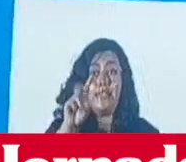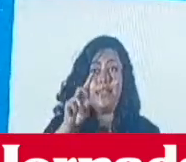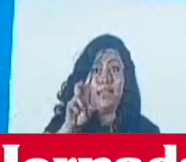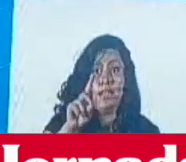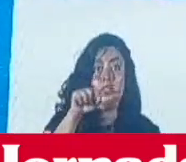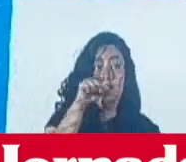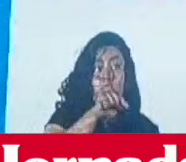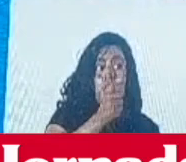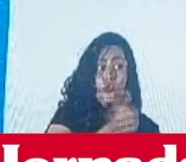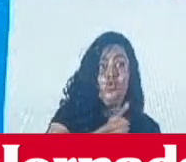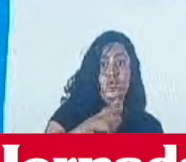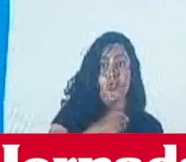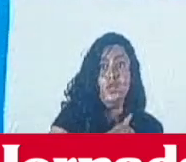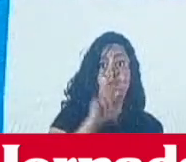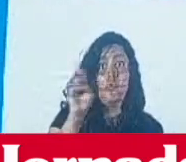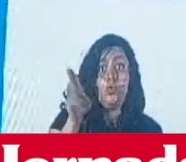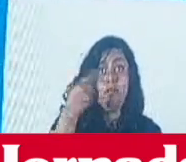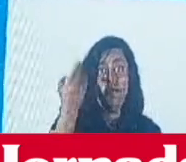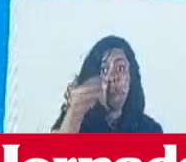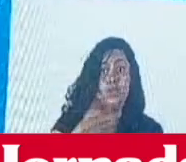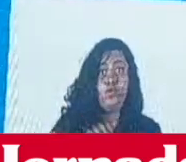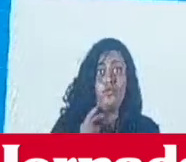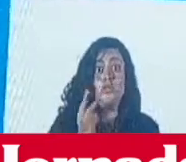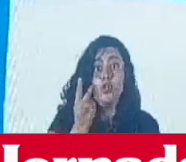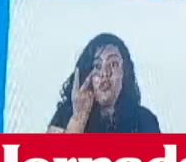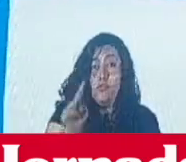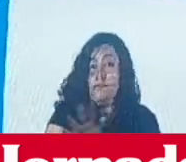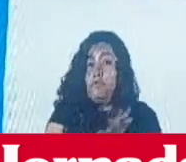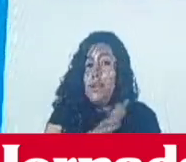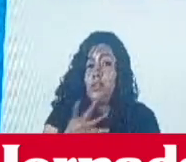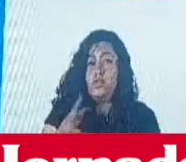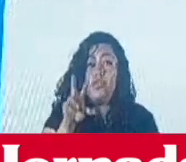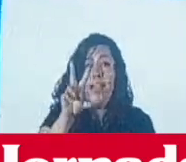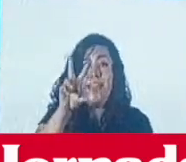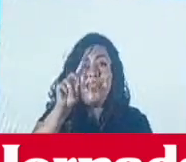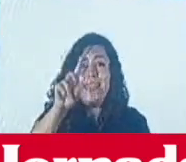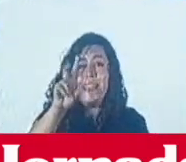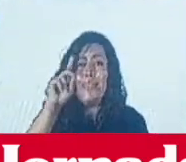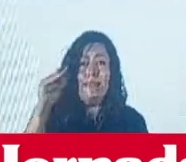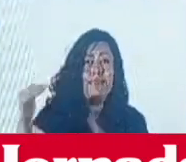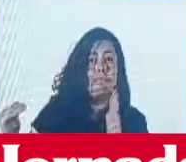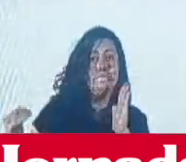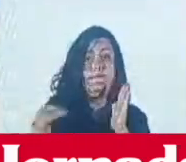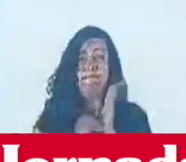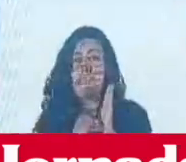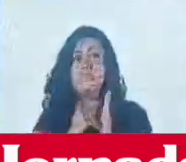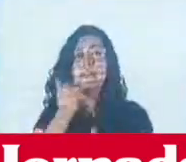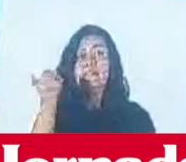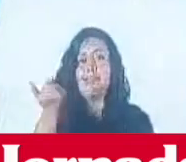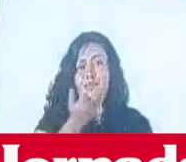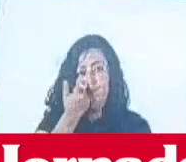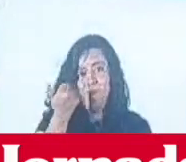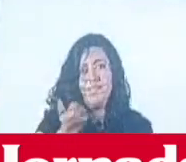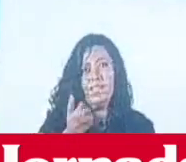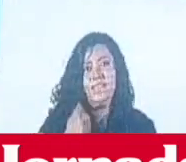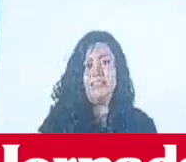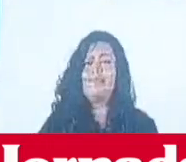2 sea de 30.000 estudiantes. Gracias por permitirles